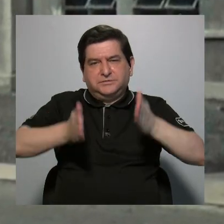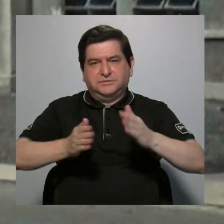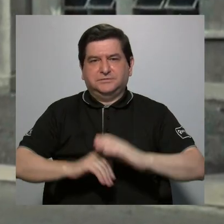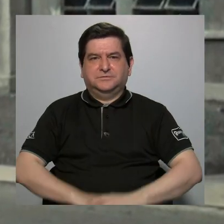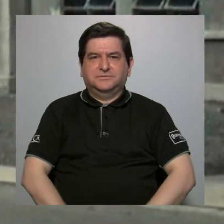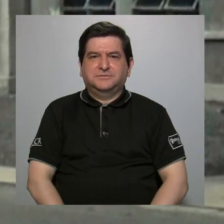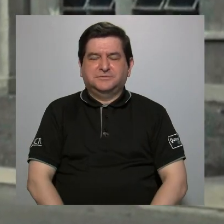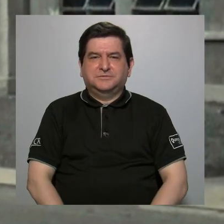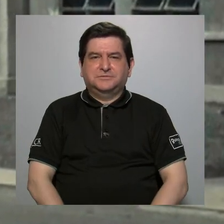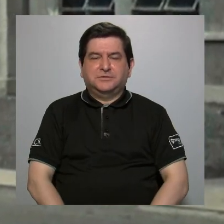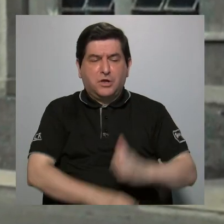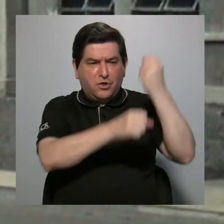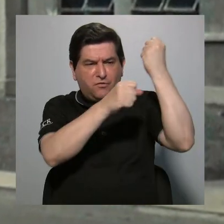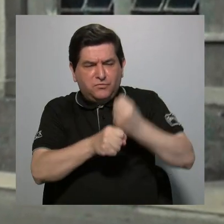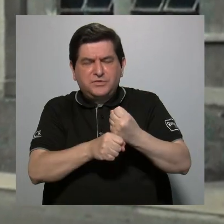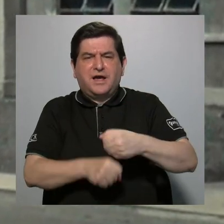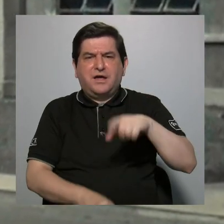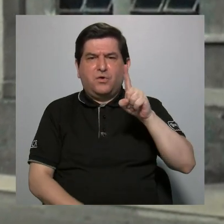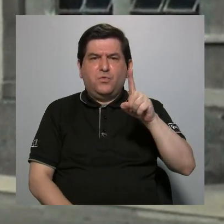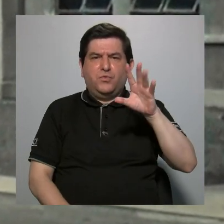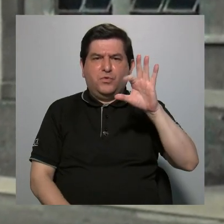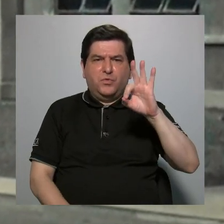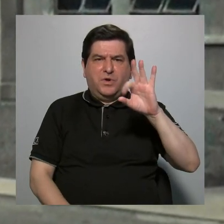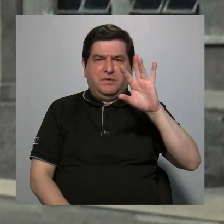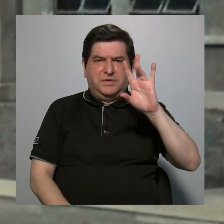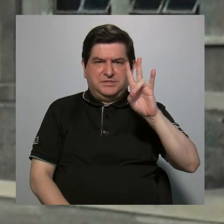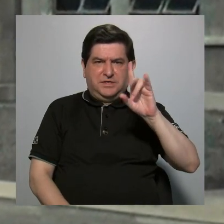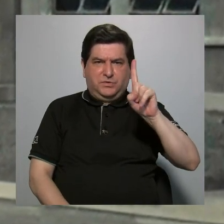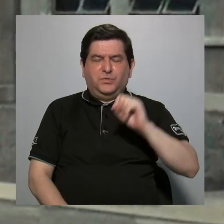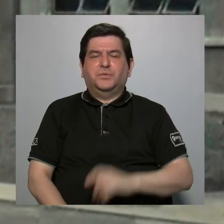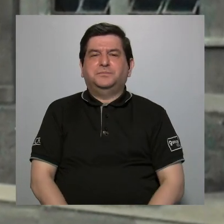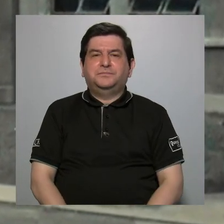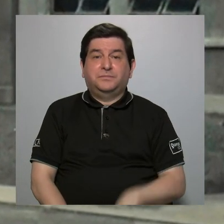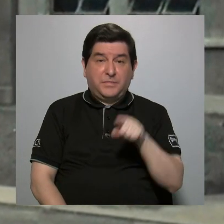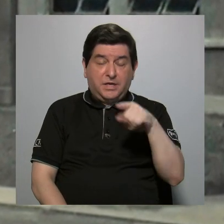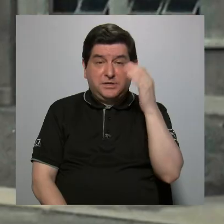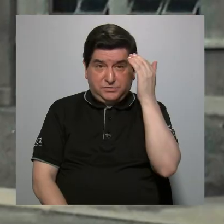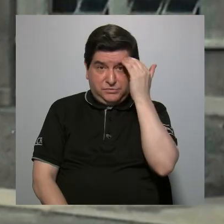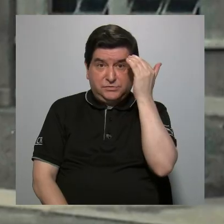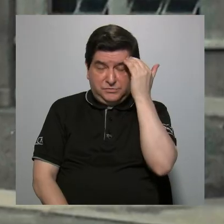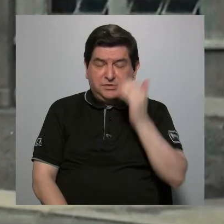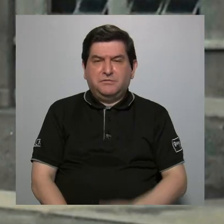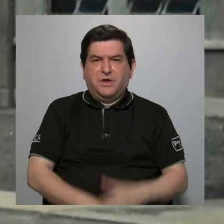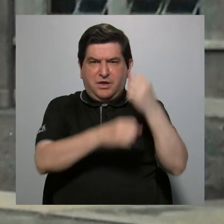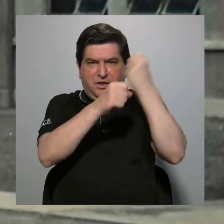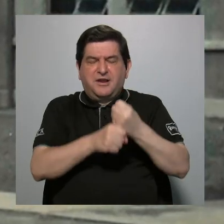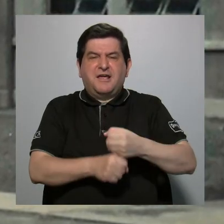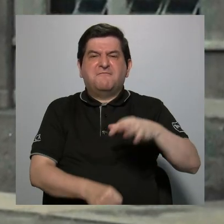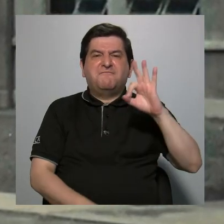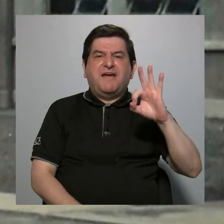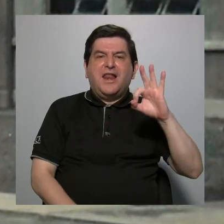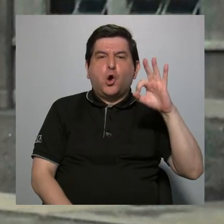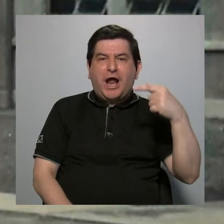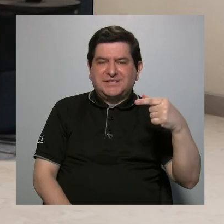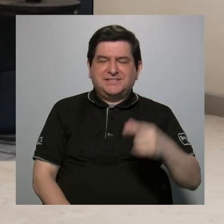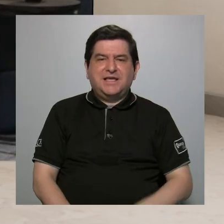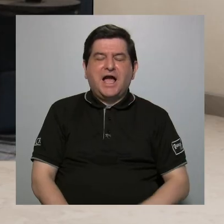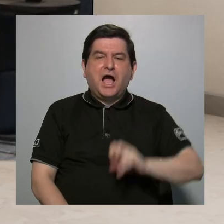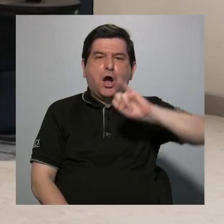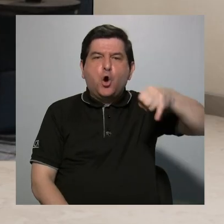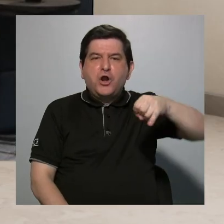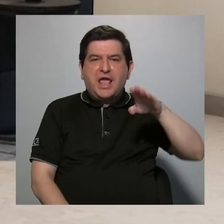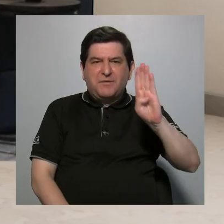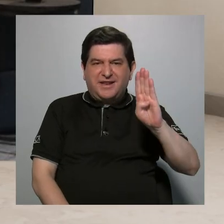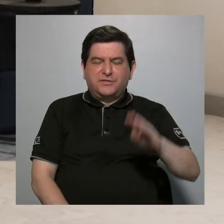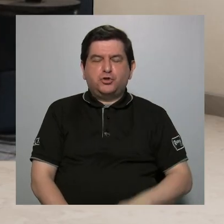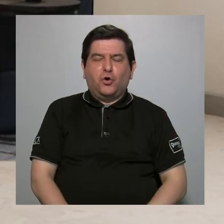arquitectos. Y se fundó en 1971. Eso, como todos sabemos, la fundó Felo García, Jorge